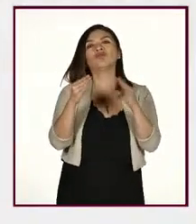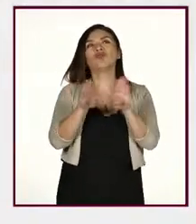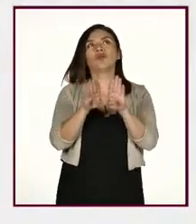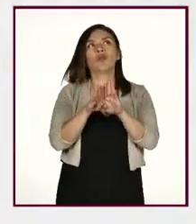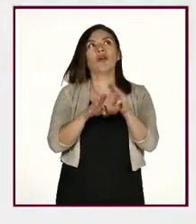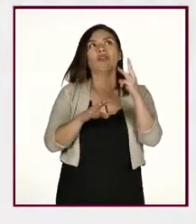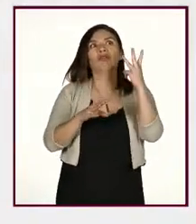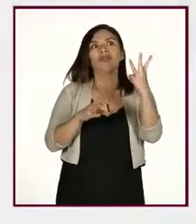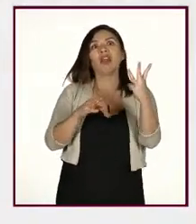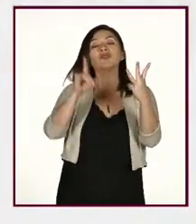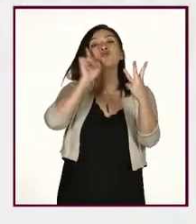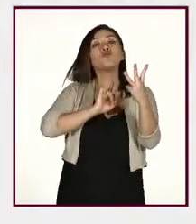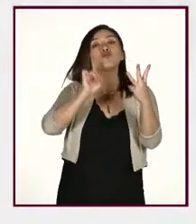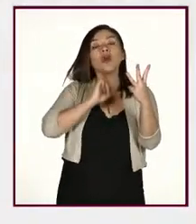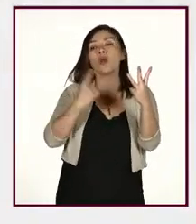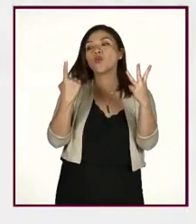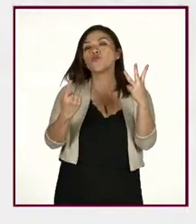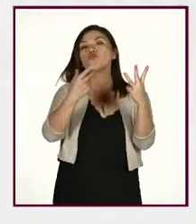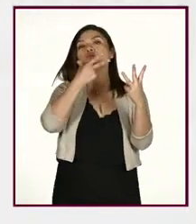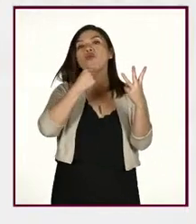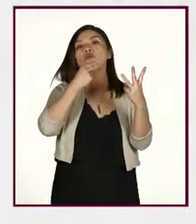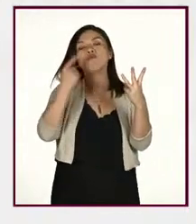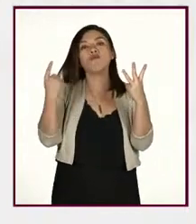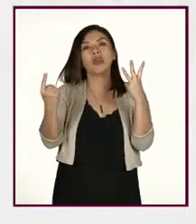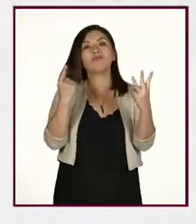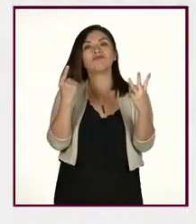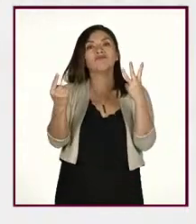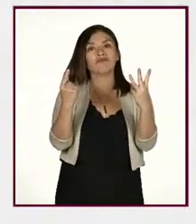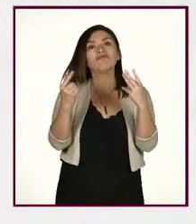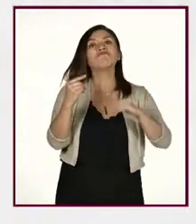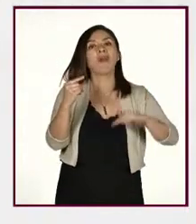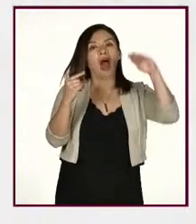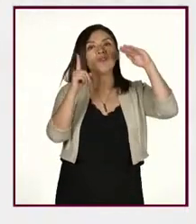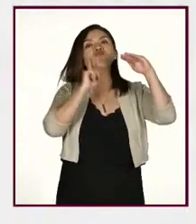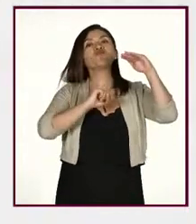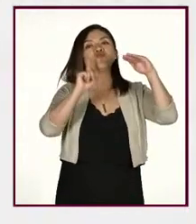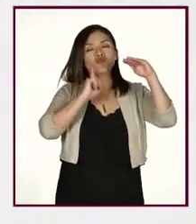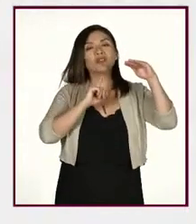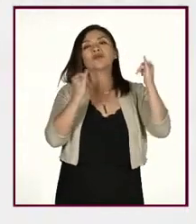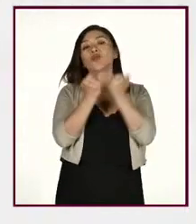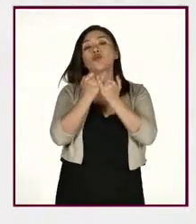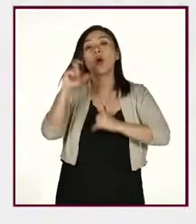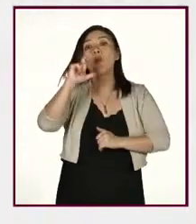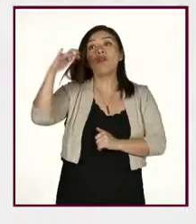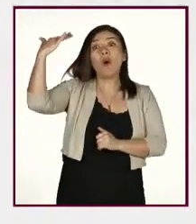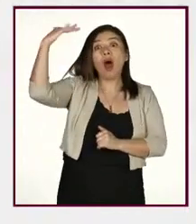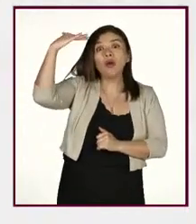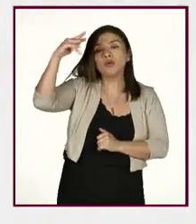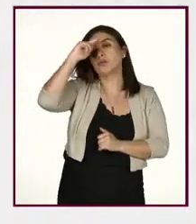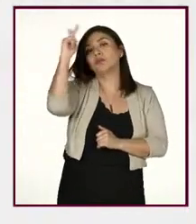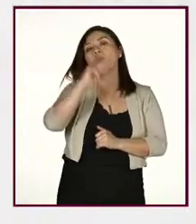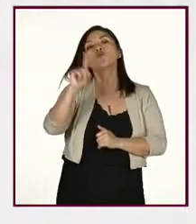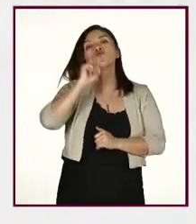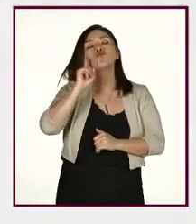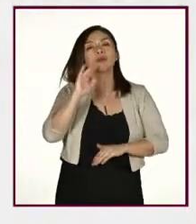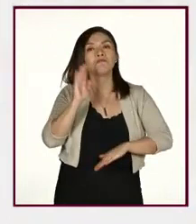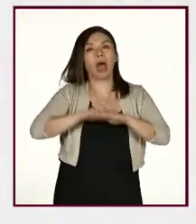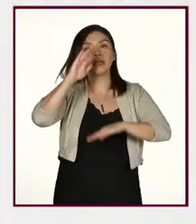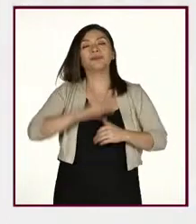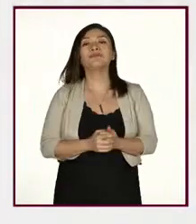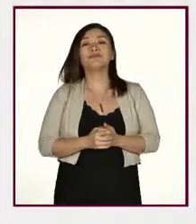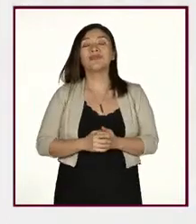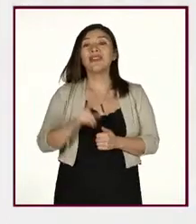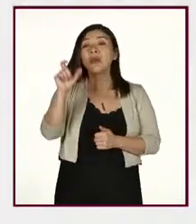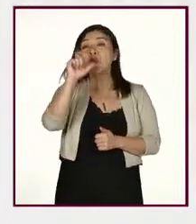de 3 a 1 en la adolescencia en las mujeres y en la vida adulta en las mujeres, ¿sí? Dentro de la edad de inicio,